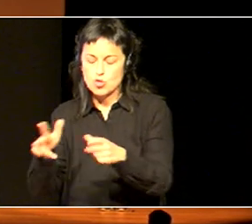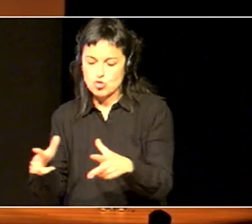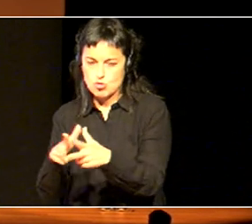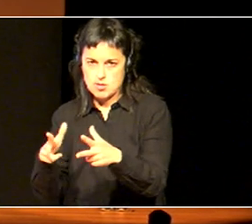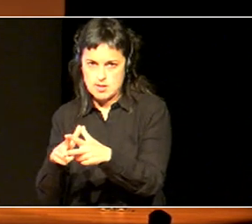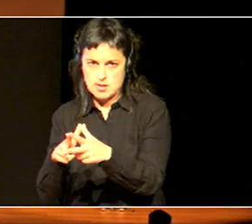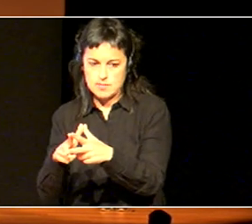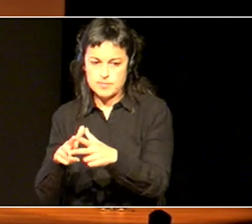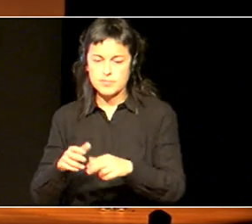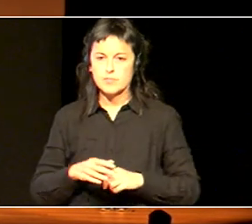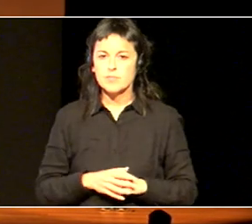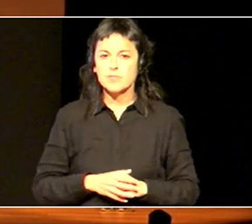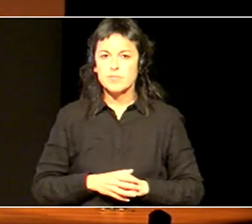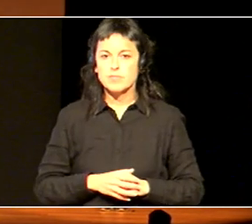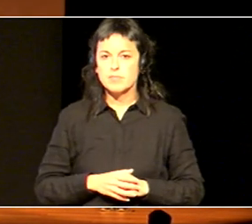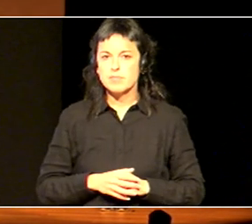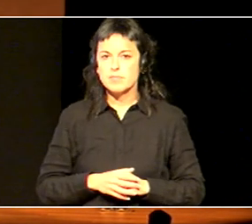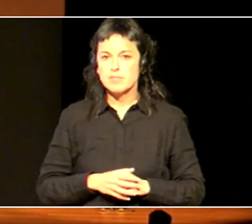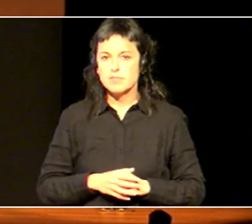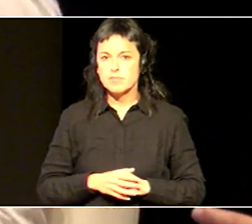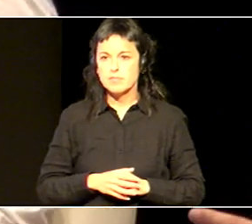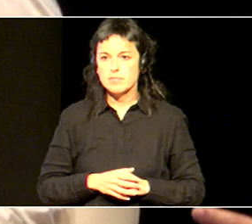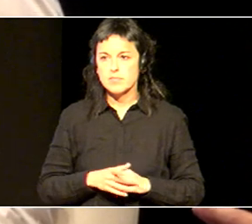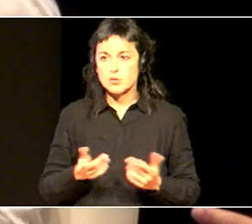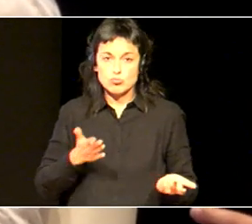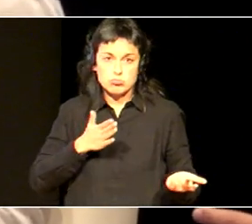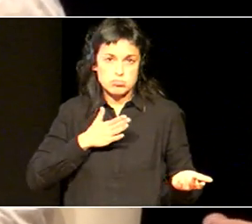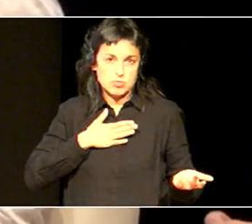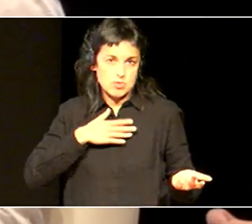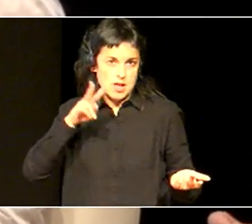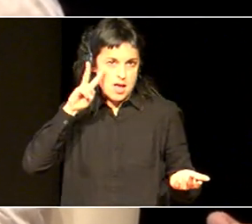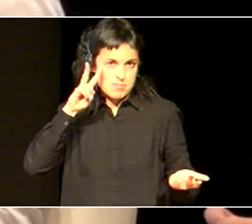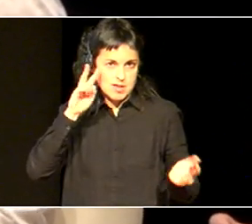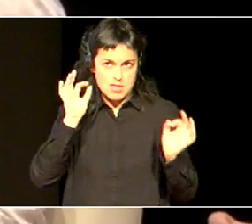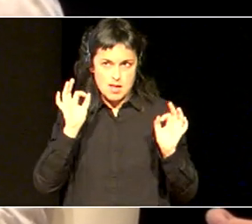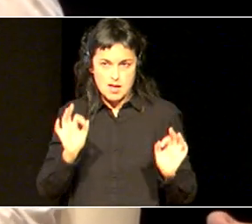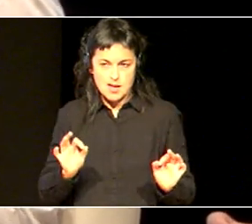Y esa es un poco la experiencia que estamos realizando nosotros y que vamos